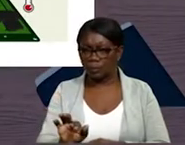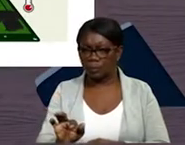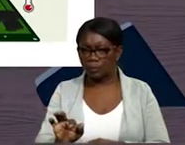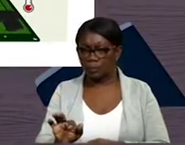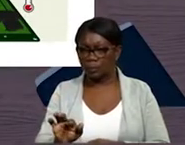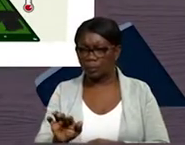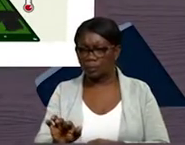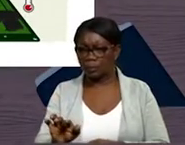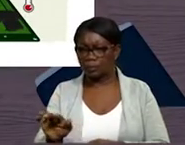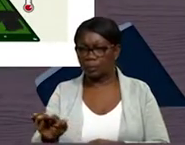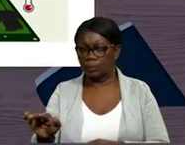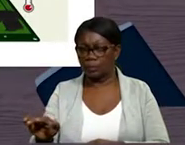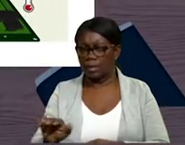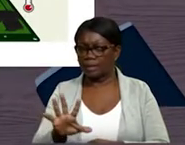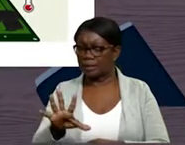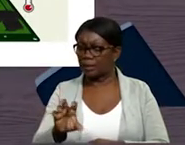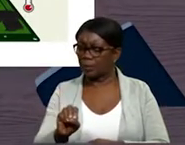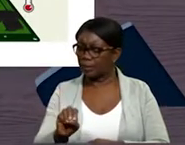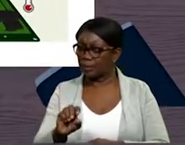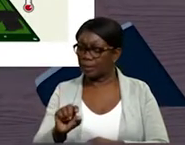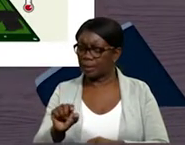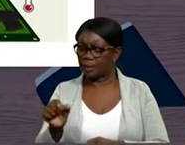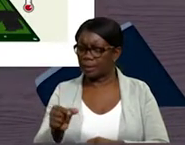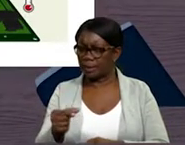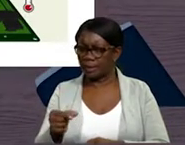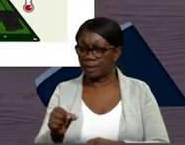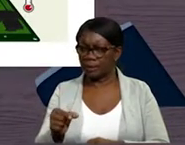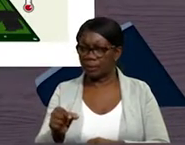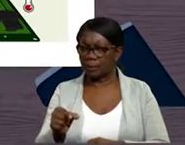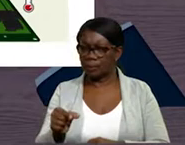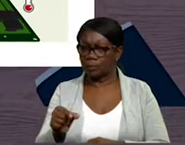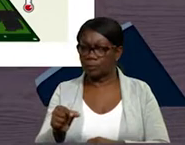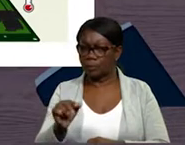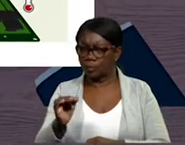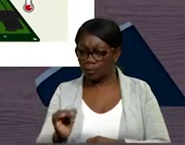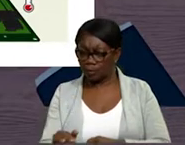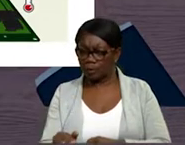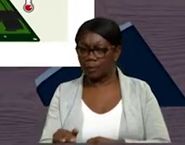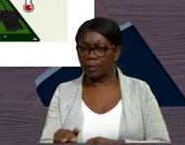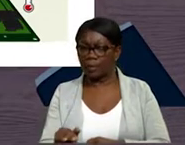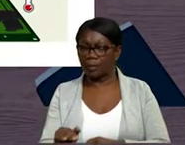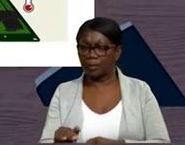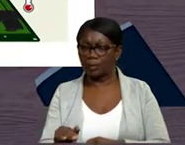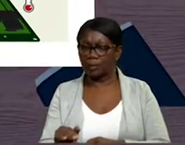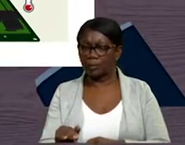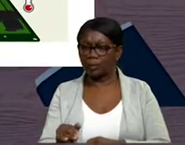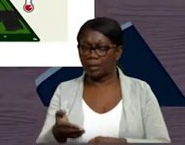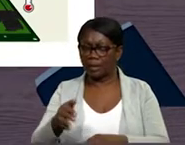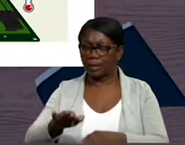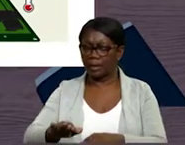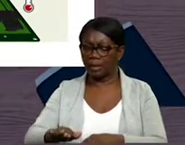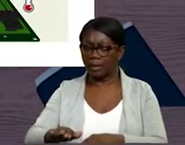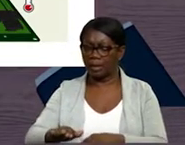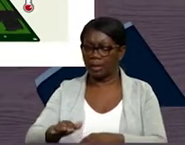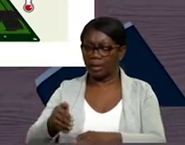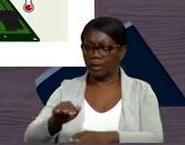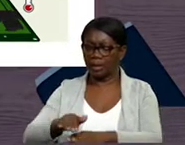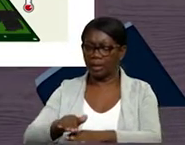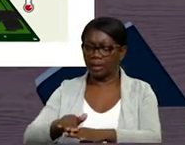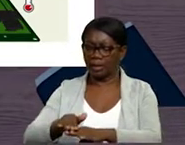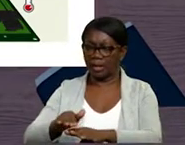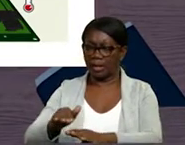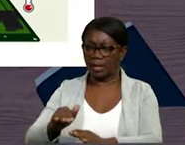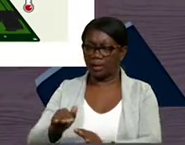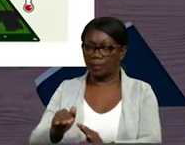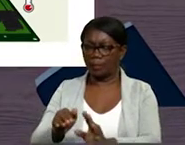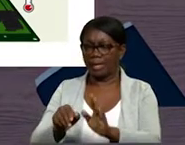los componentes normalmente, y si están por encima de los 50 grados, bueno, ya hay un componente que se está calentando, que no es usual, ¿ok?,